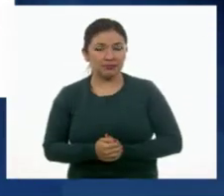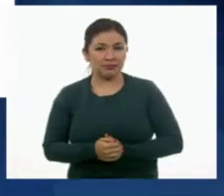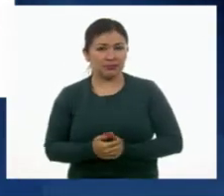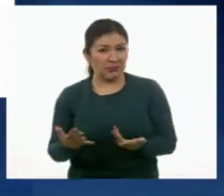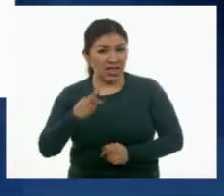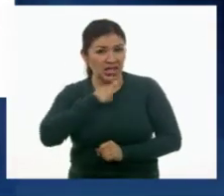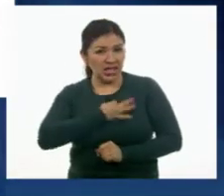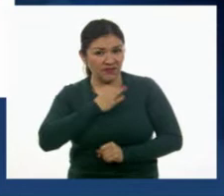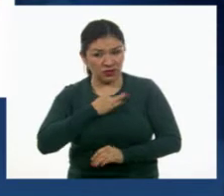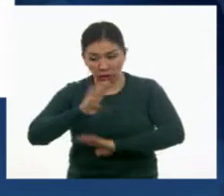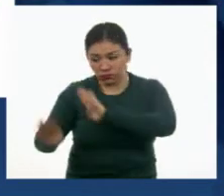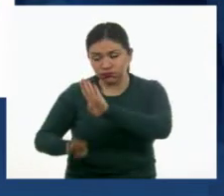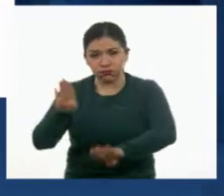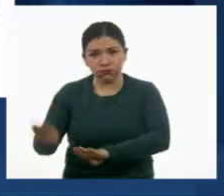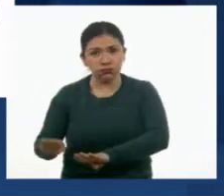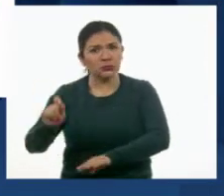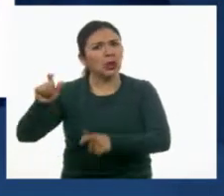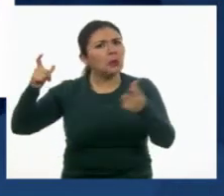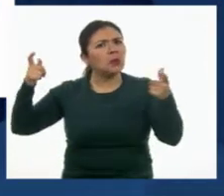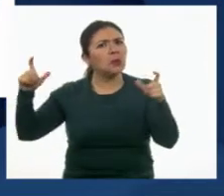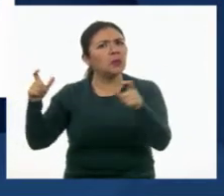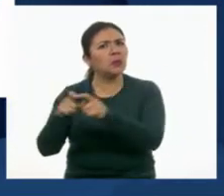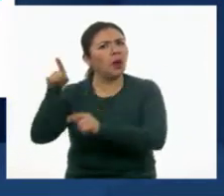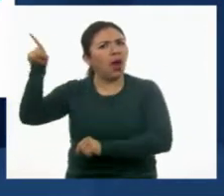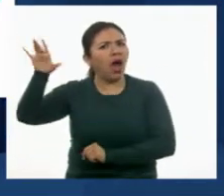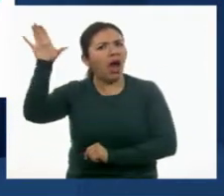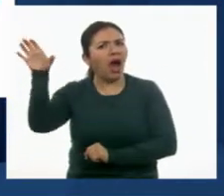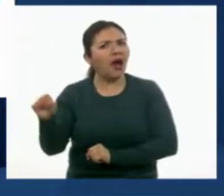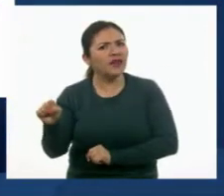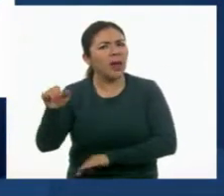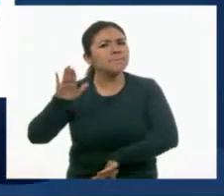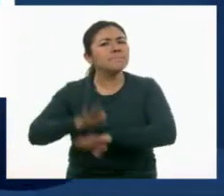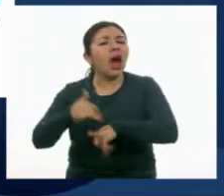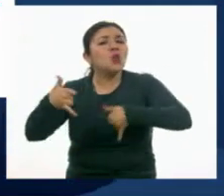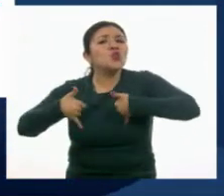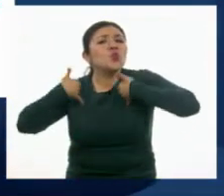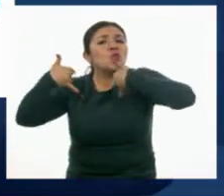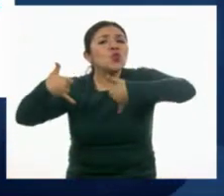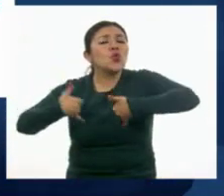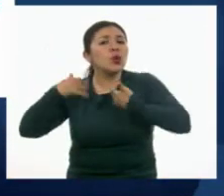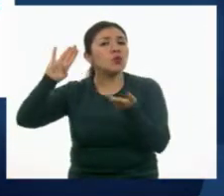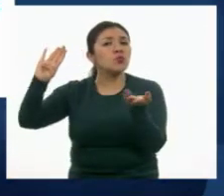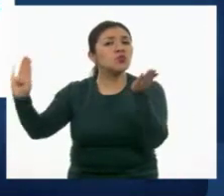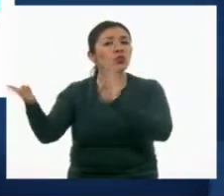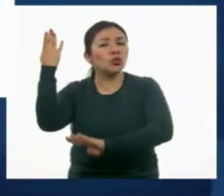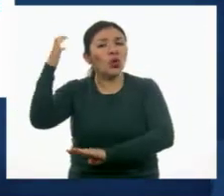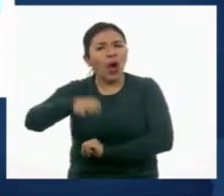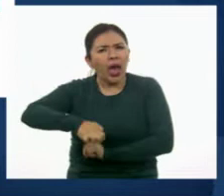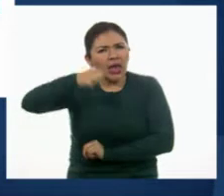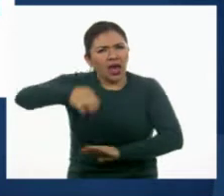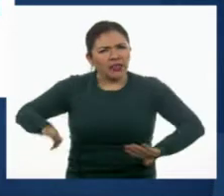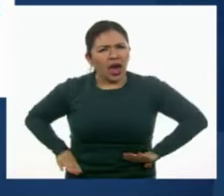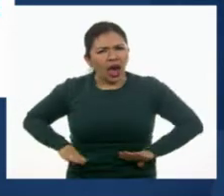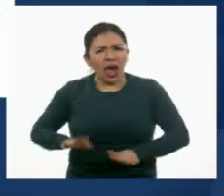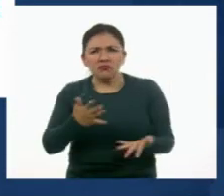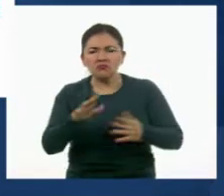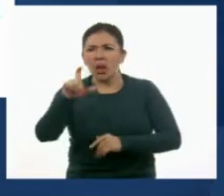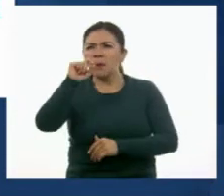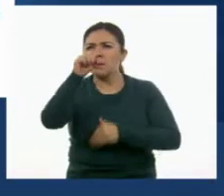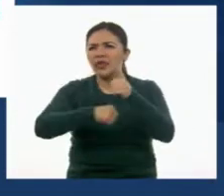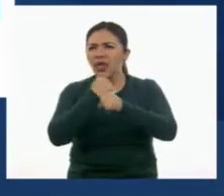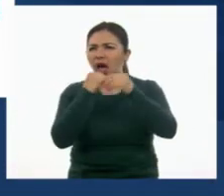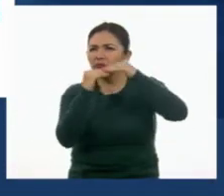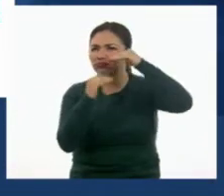de infección y decesos están en baja en el continente que es el más joven del mundo, con una edad promedio debajo de los 20